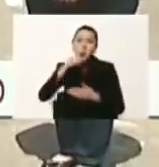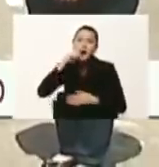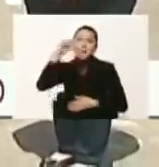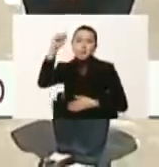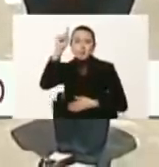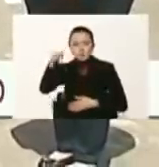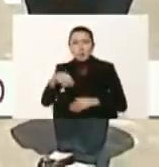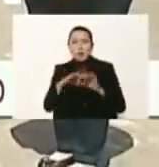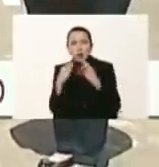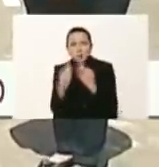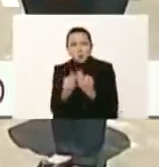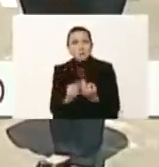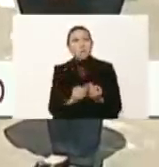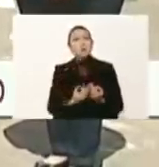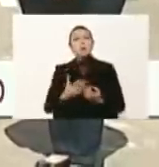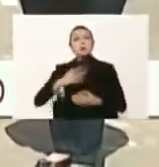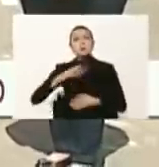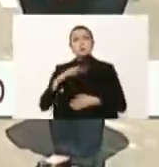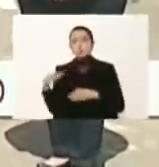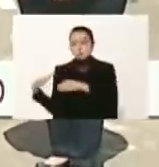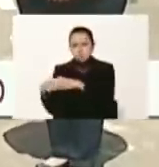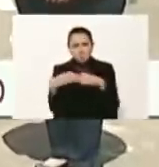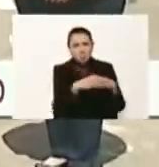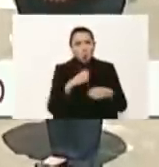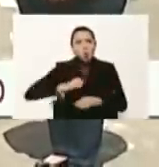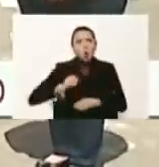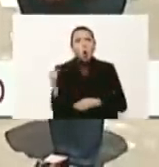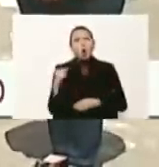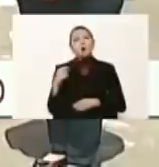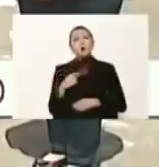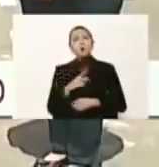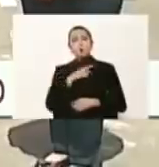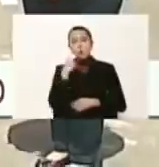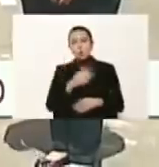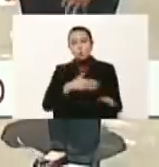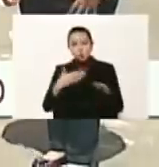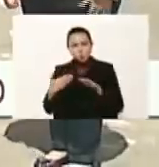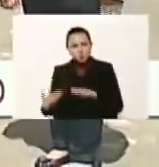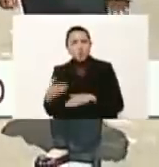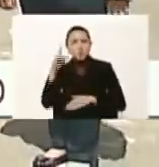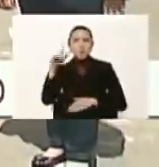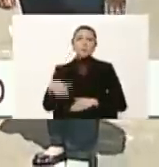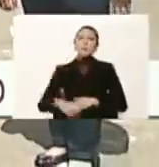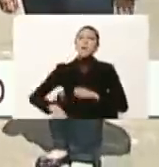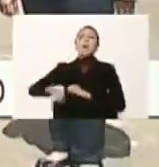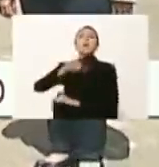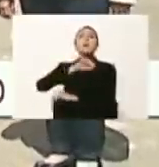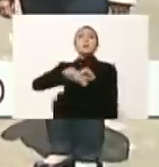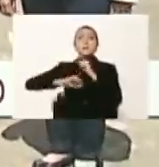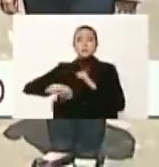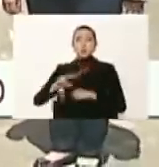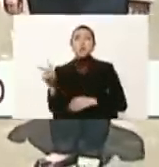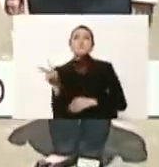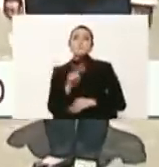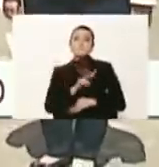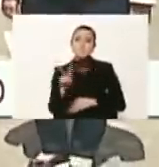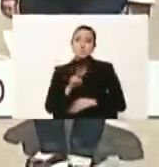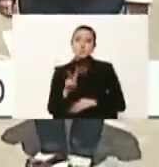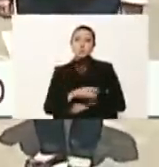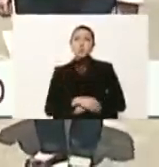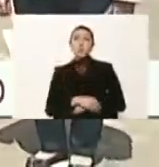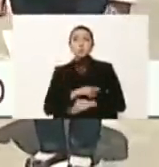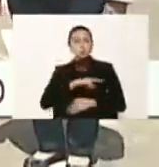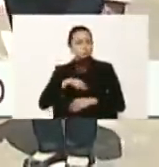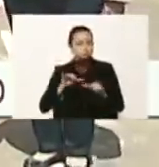los familiares de nuestros efectivos que murieron en esta operación defendiendo a Venezuela y nosotros